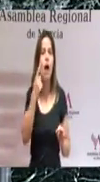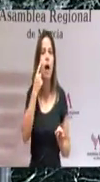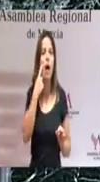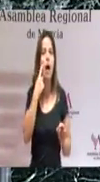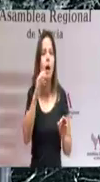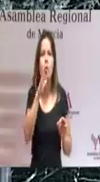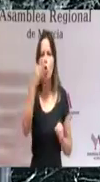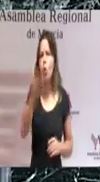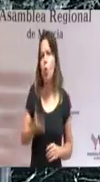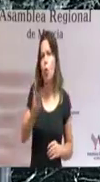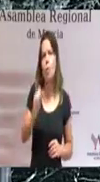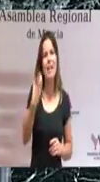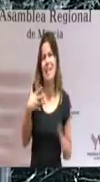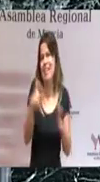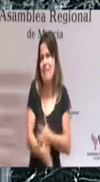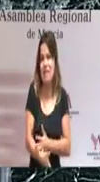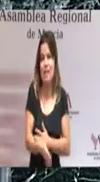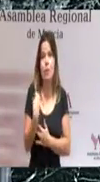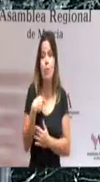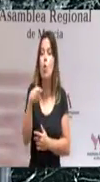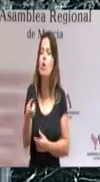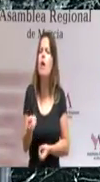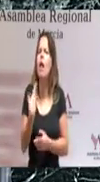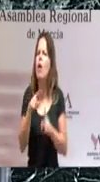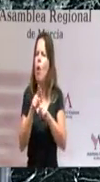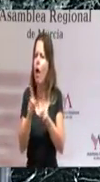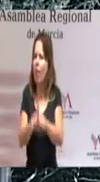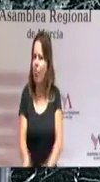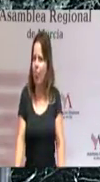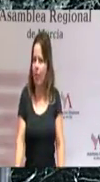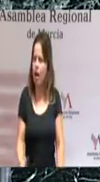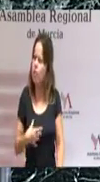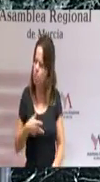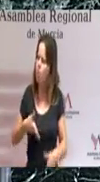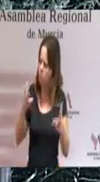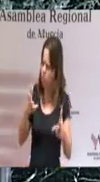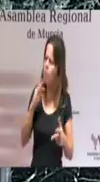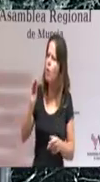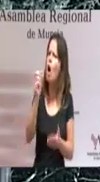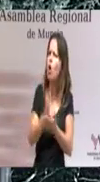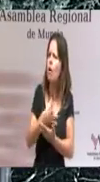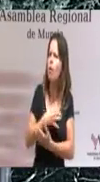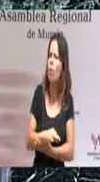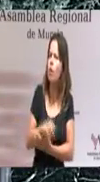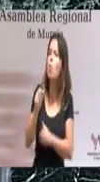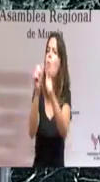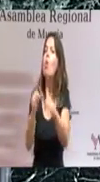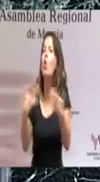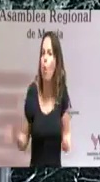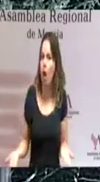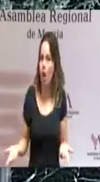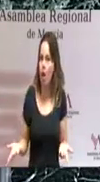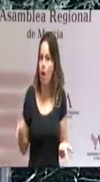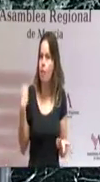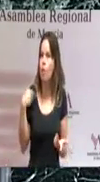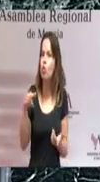a lo importante, a lo definitivo, a lo que usted esquiva. Permítame que se lo vuelva a preguntar. ¿Cuál es su modelo? ¿Dónde